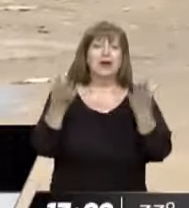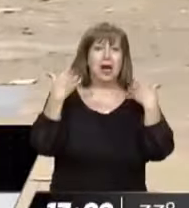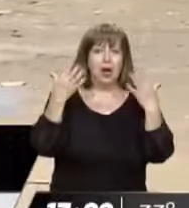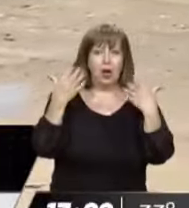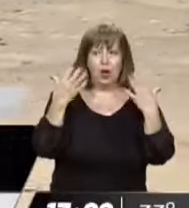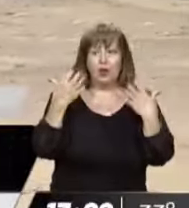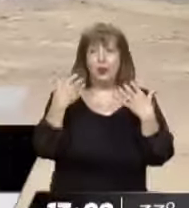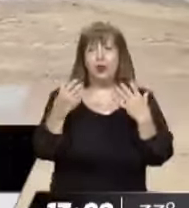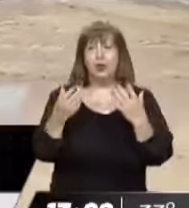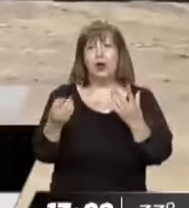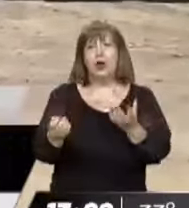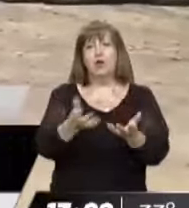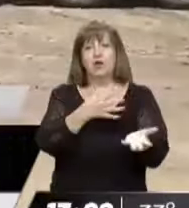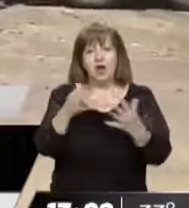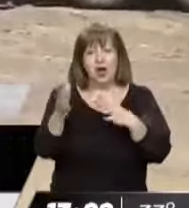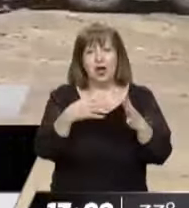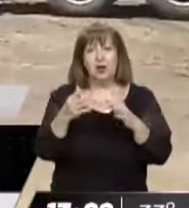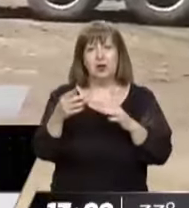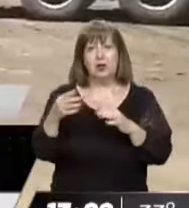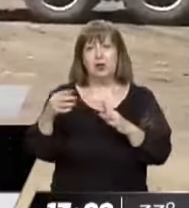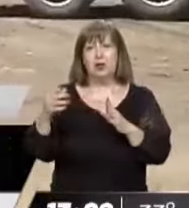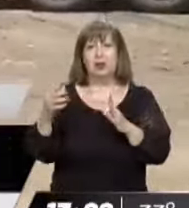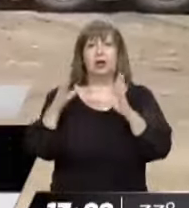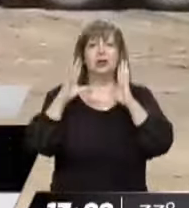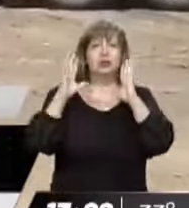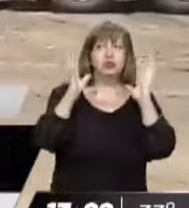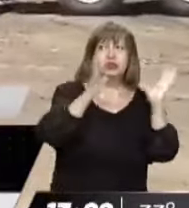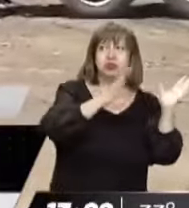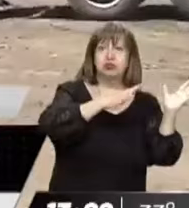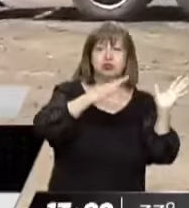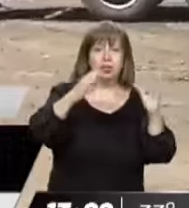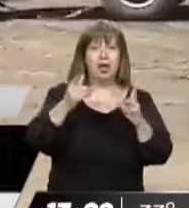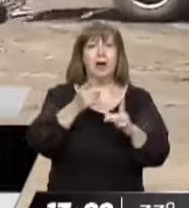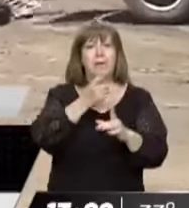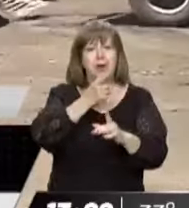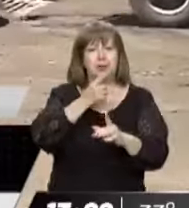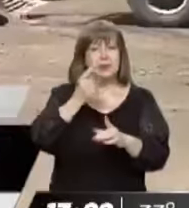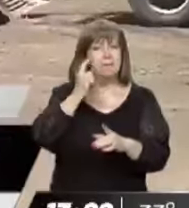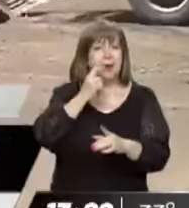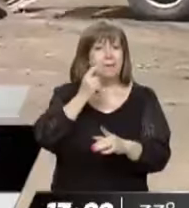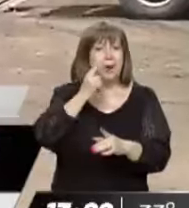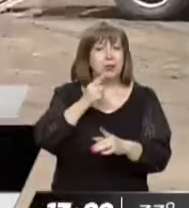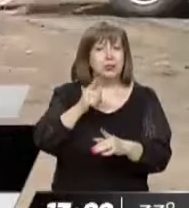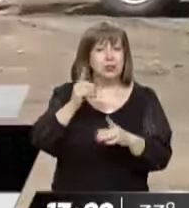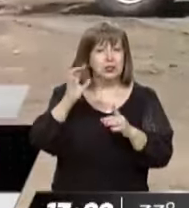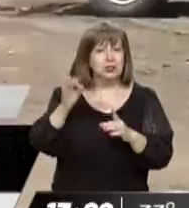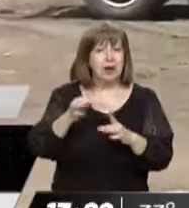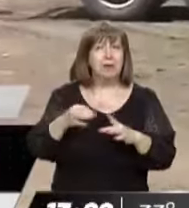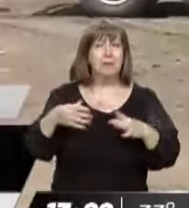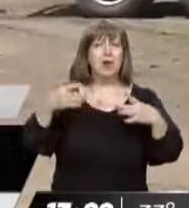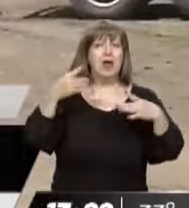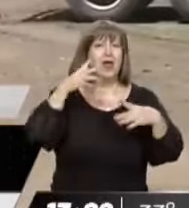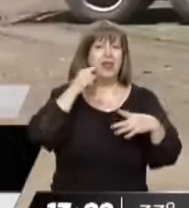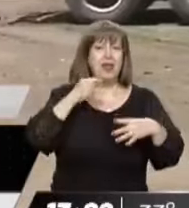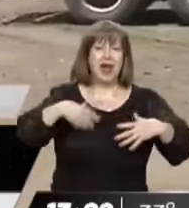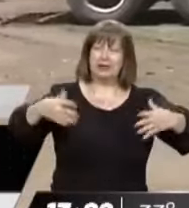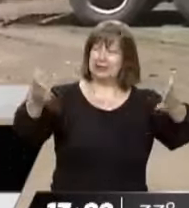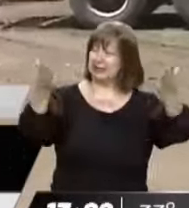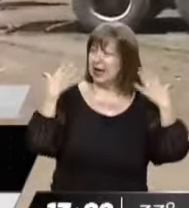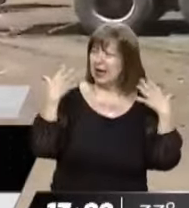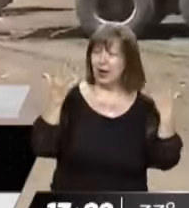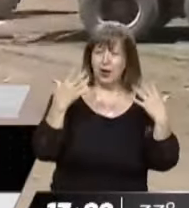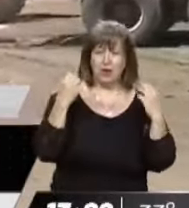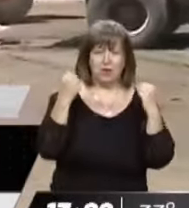día que había mayor viento, entonces eso nos hace pensar de que sí, efectivamente es intencional. Bueno, la última y ya es más tu área.